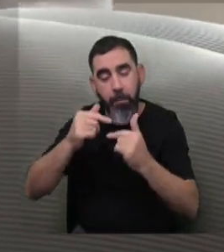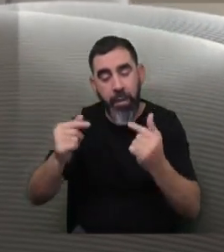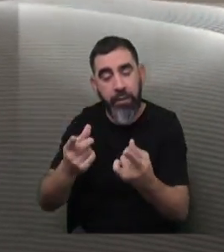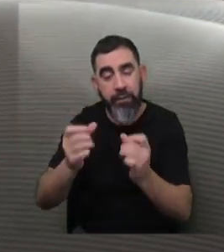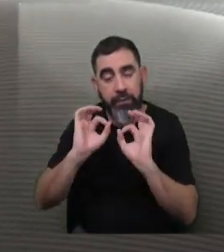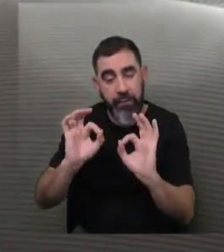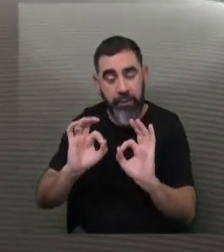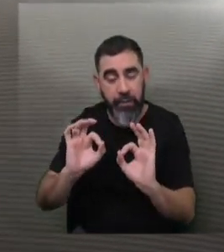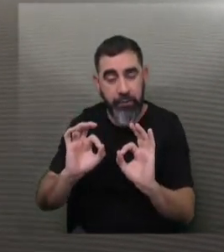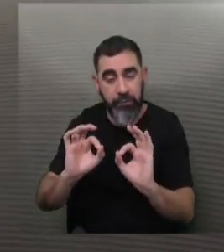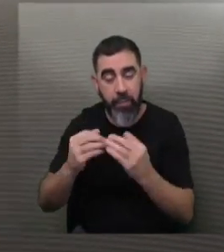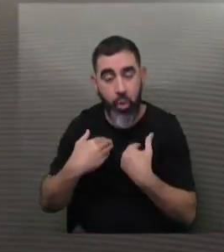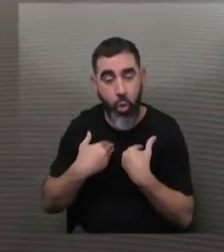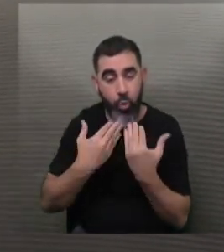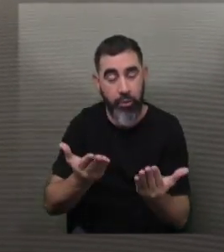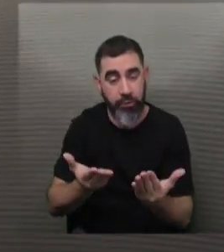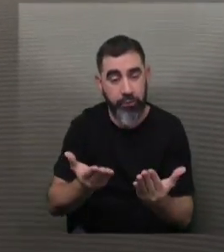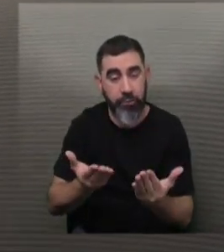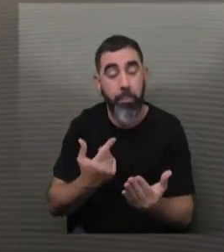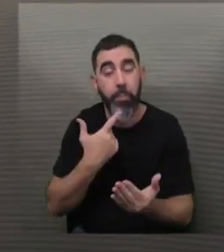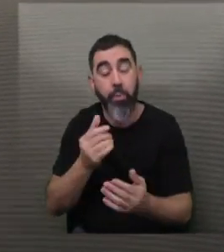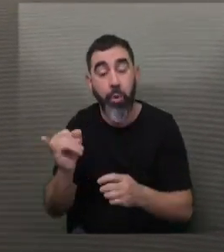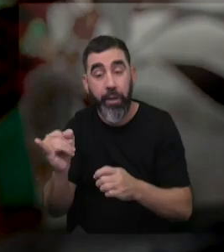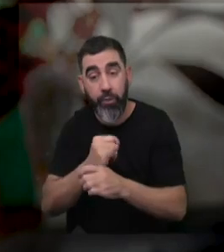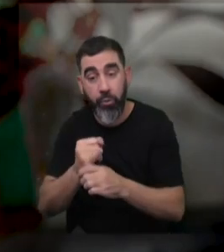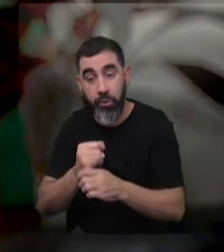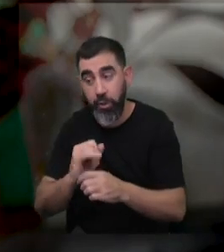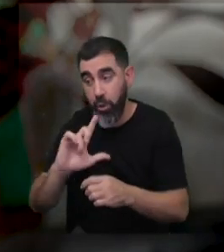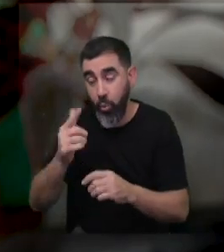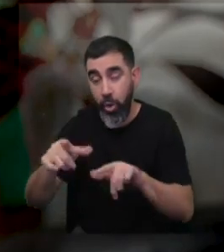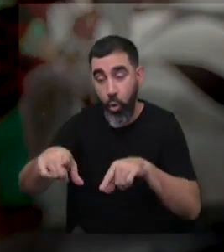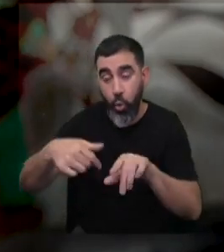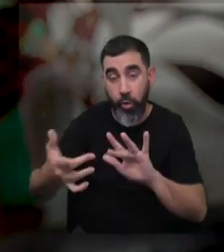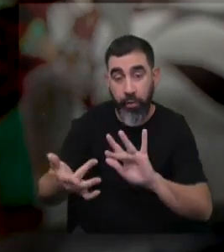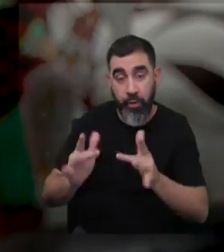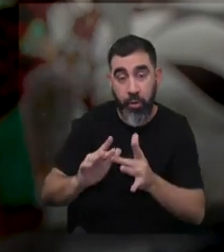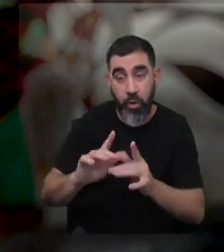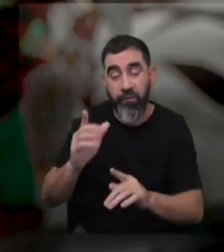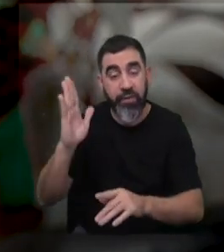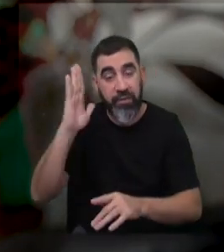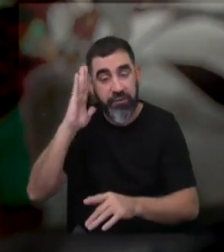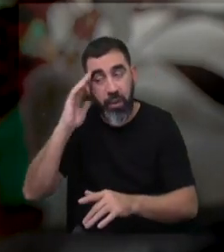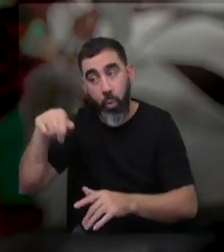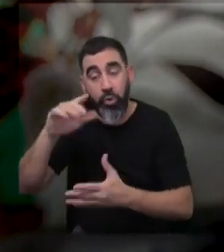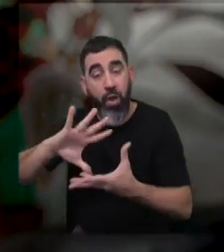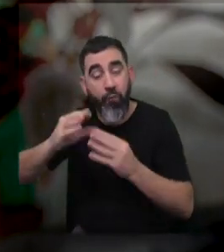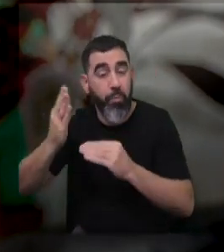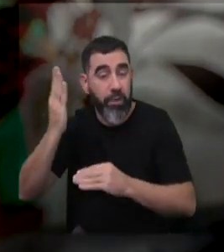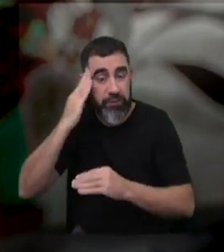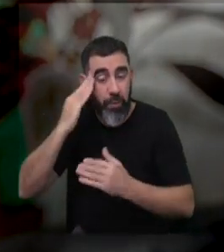para hacer efectiva la donación. En el caso de las instituciones que no trabajamos de forma coordinada y a veces la mamá se entera por algún otro medio